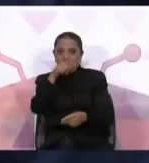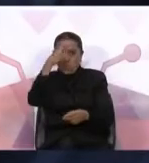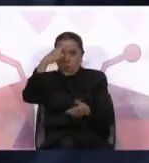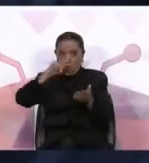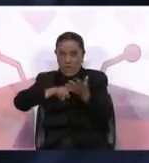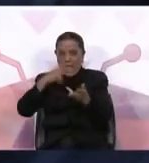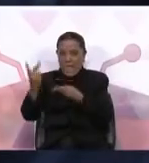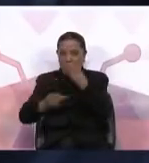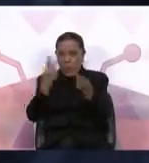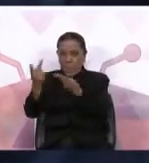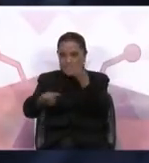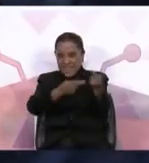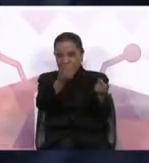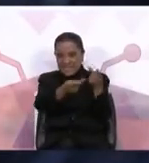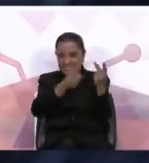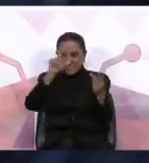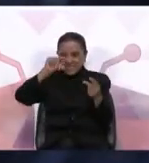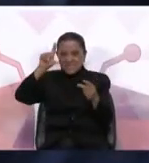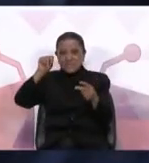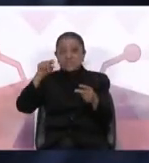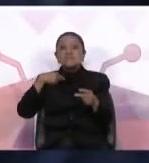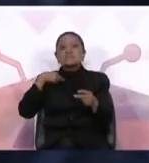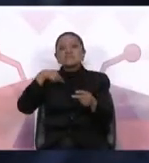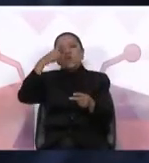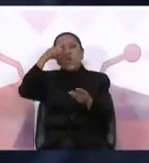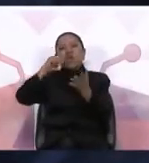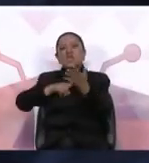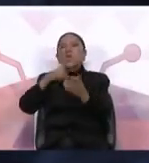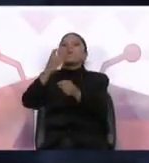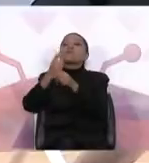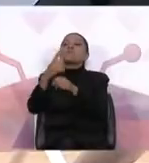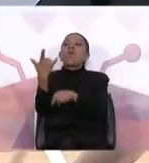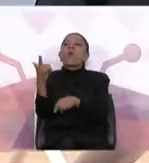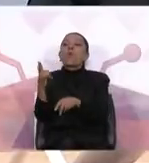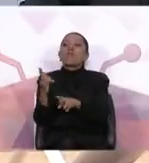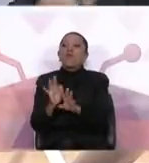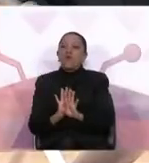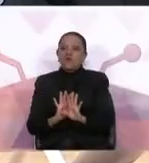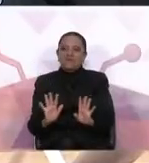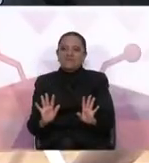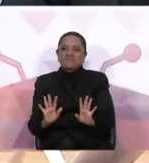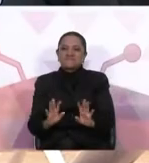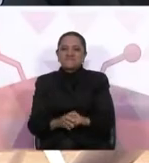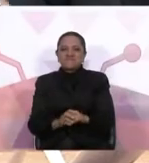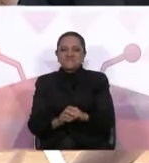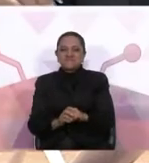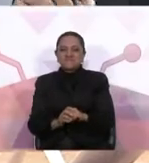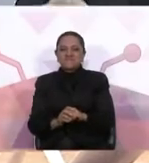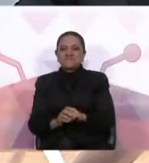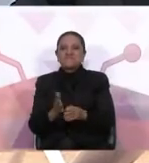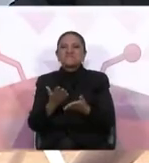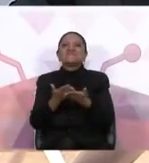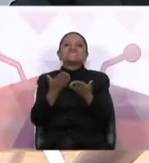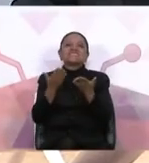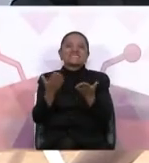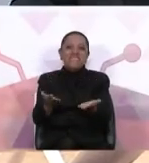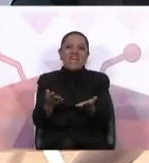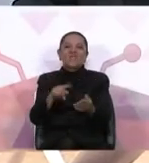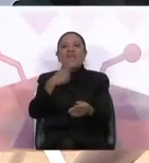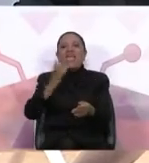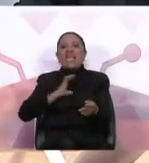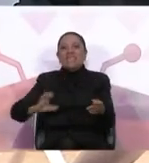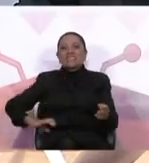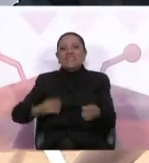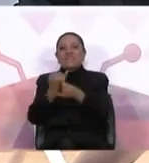creo en la del primero de julio muchas gracias bien y ahora entonces vamos con el candidato independiente de fidel